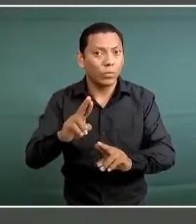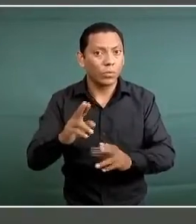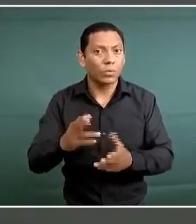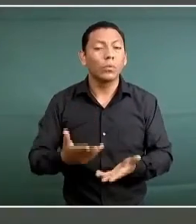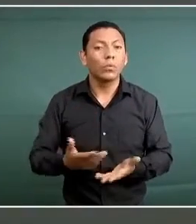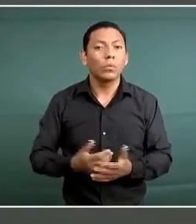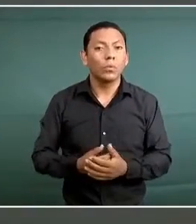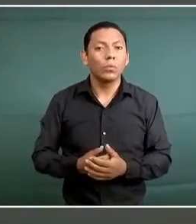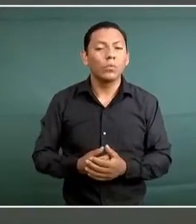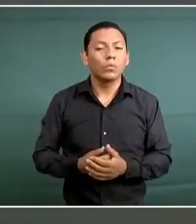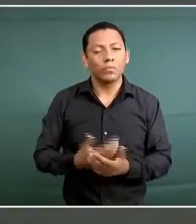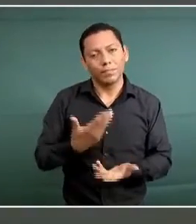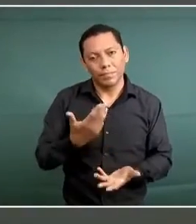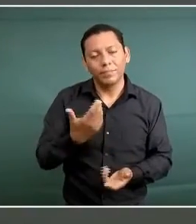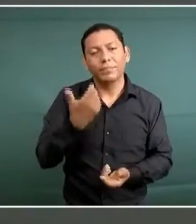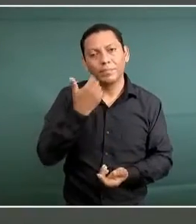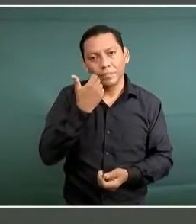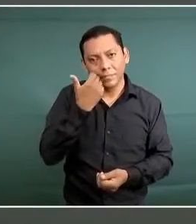quiero